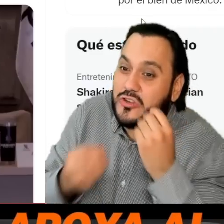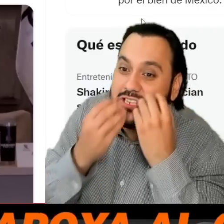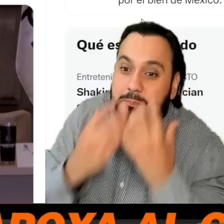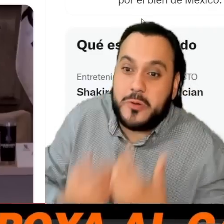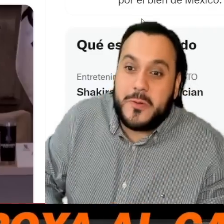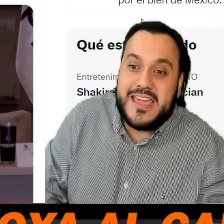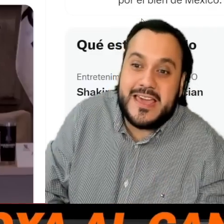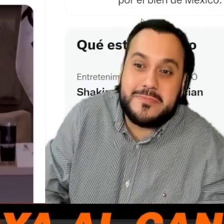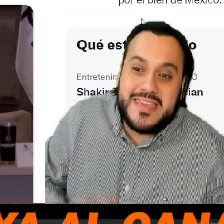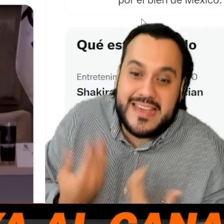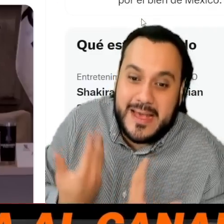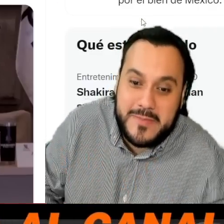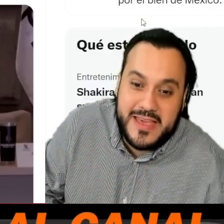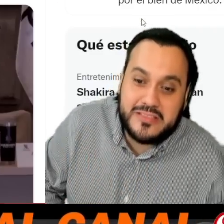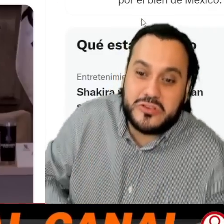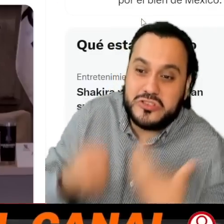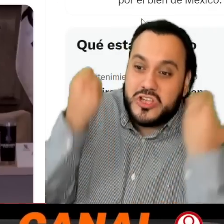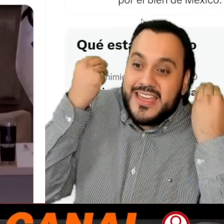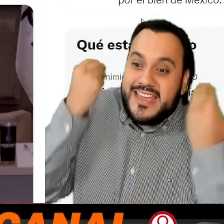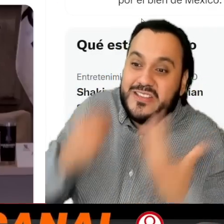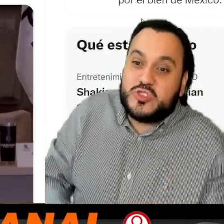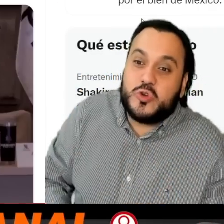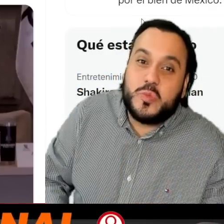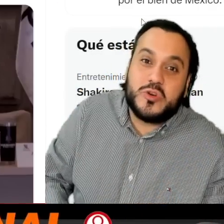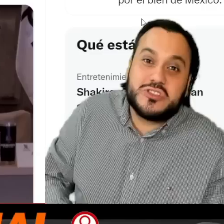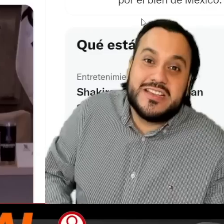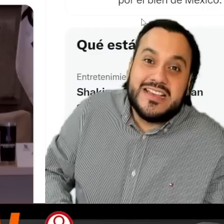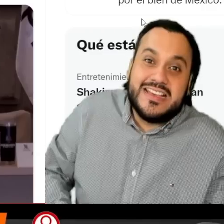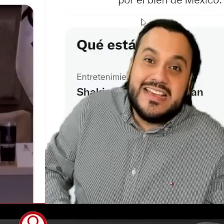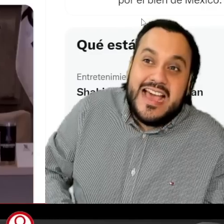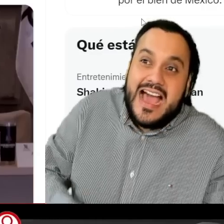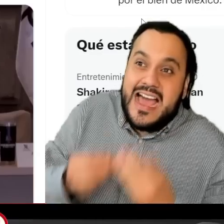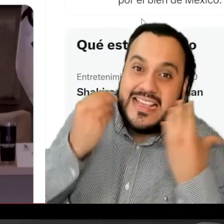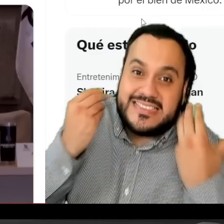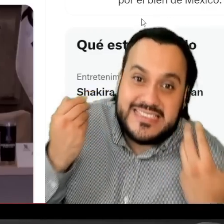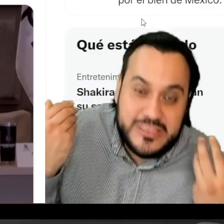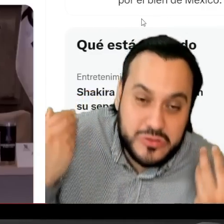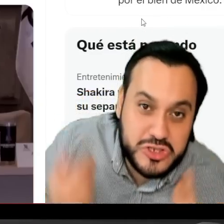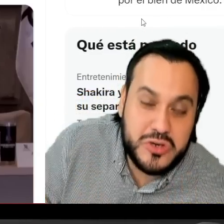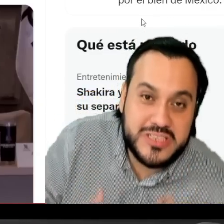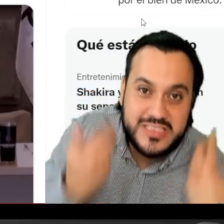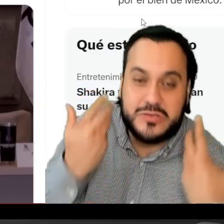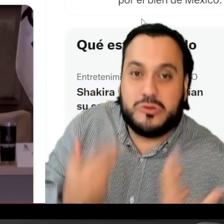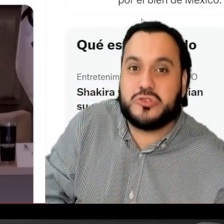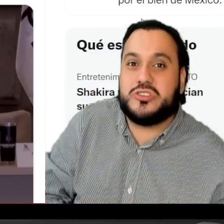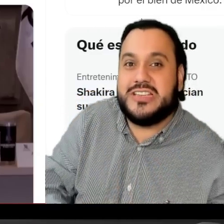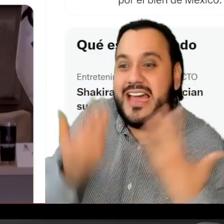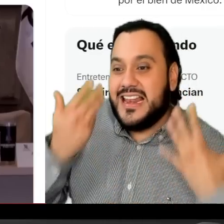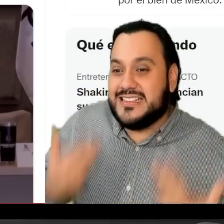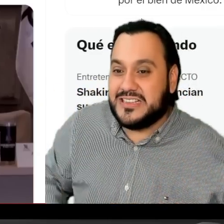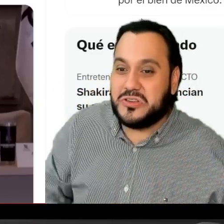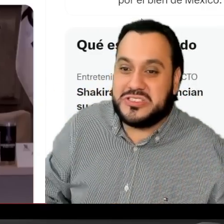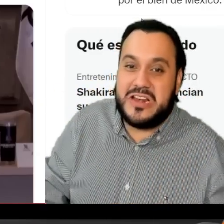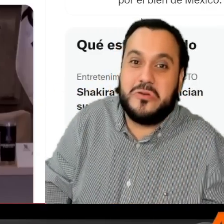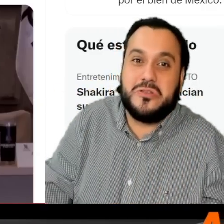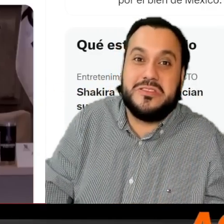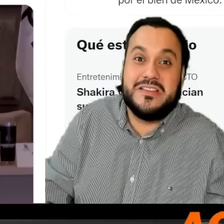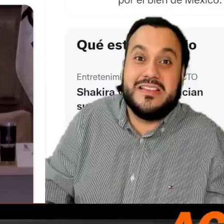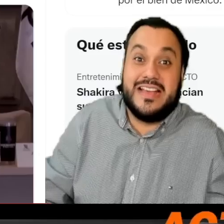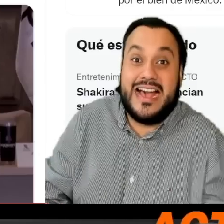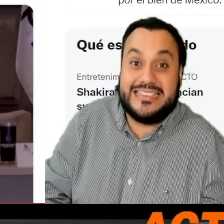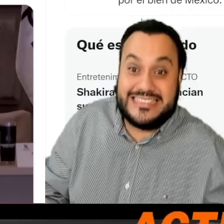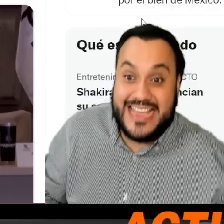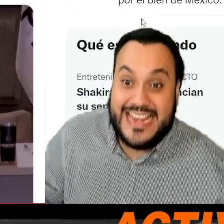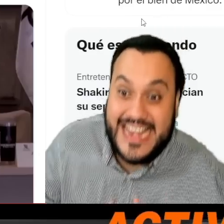eran de los que proveían medicamentos e insumos a las instituciones del seguro social al sector salud